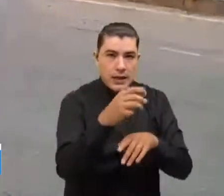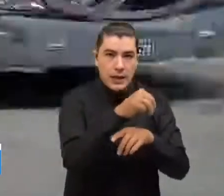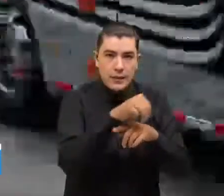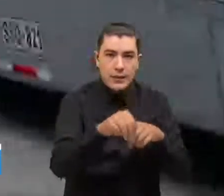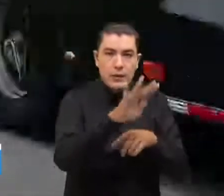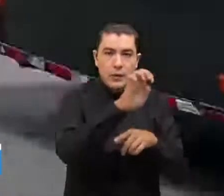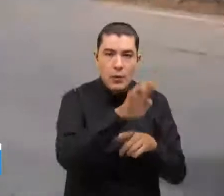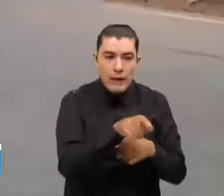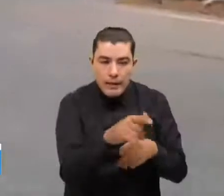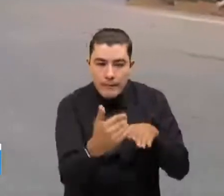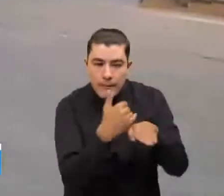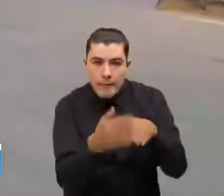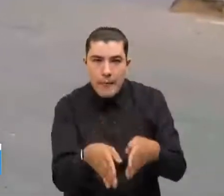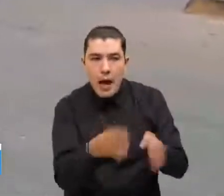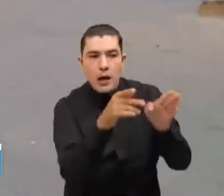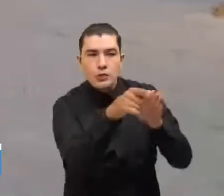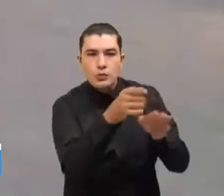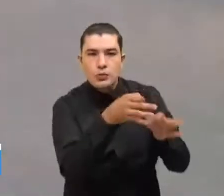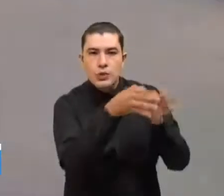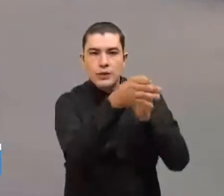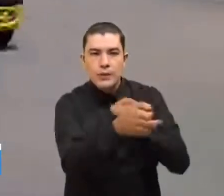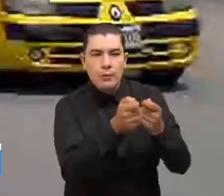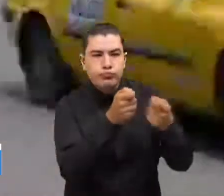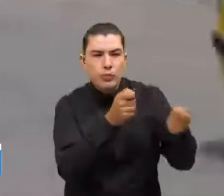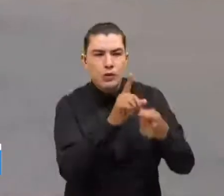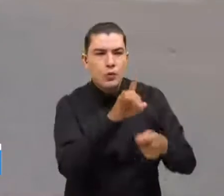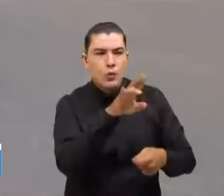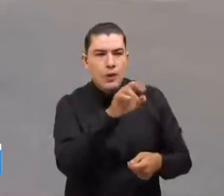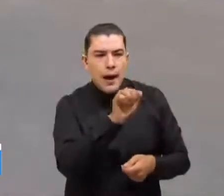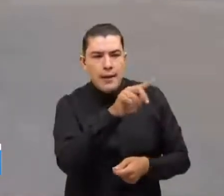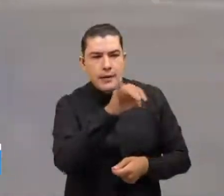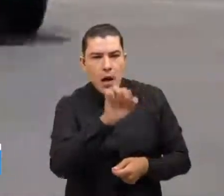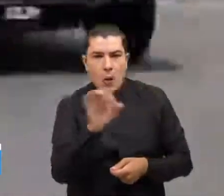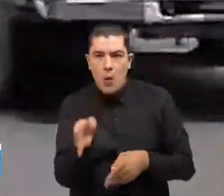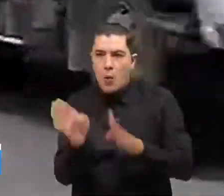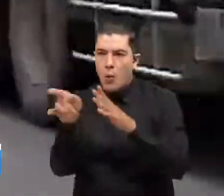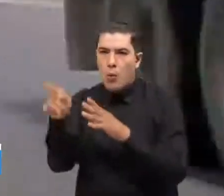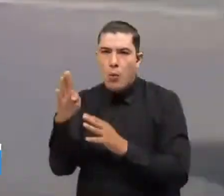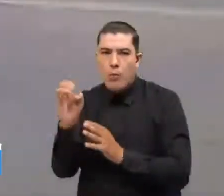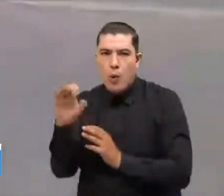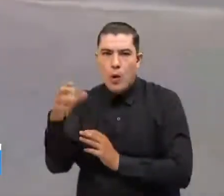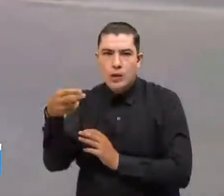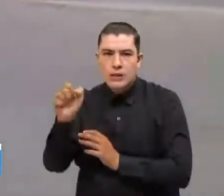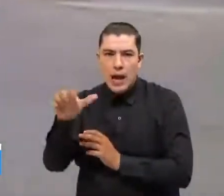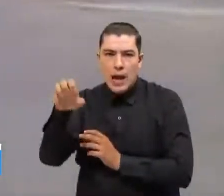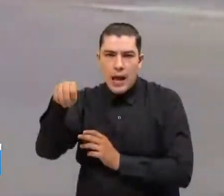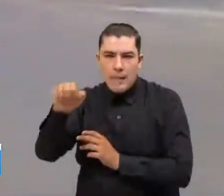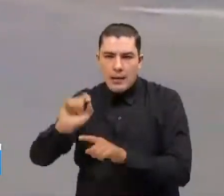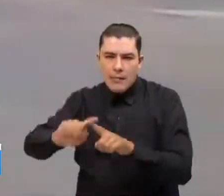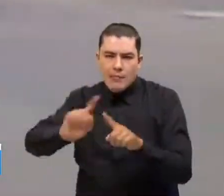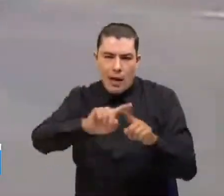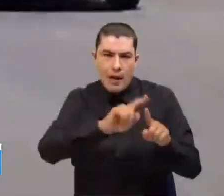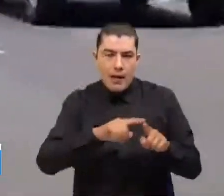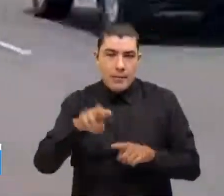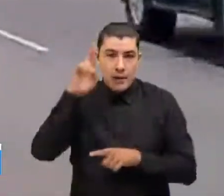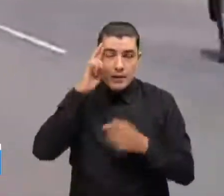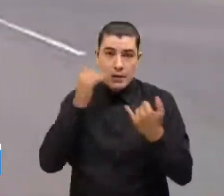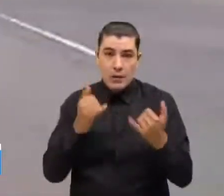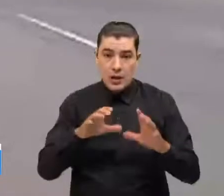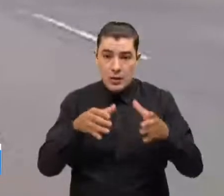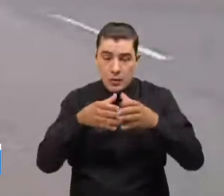que son cercanos bien sea duranía bochalema y demás por ahora seguir sigue existiendo por parte de diferentes sectores